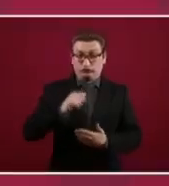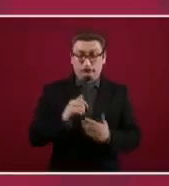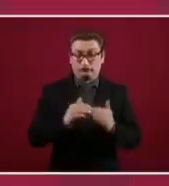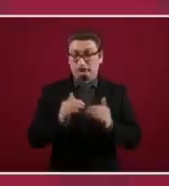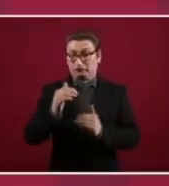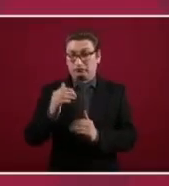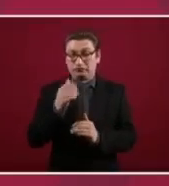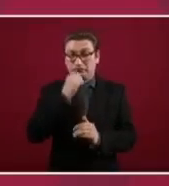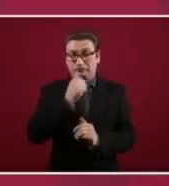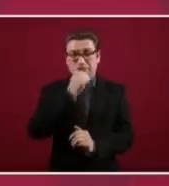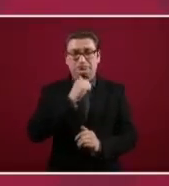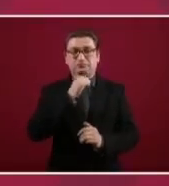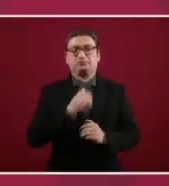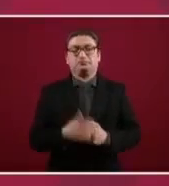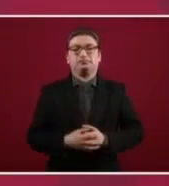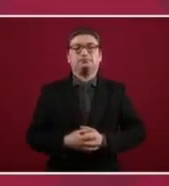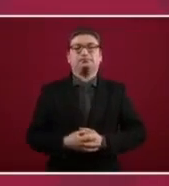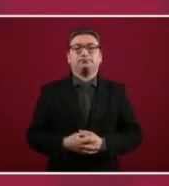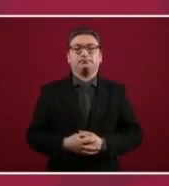e